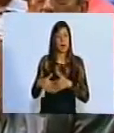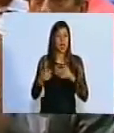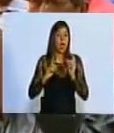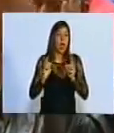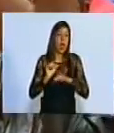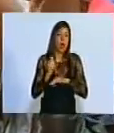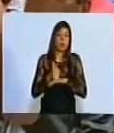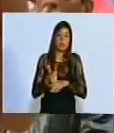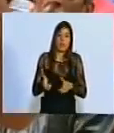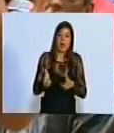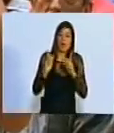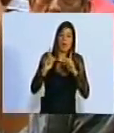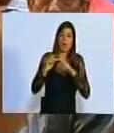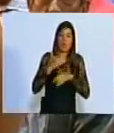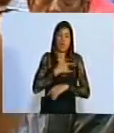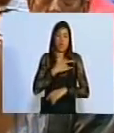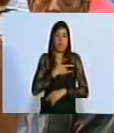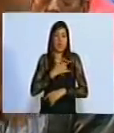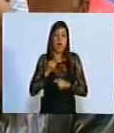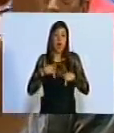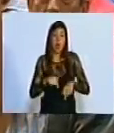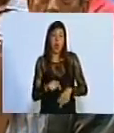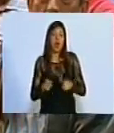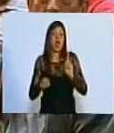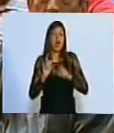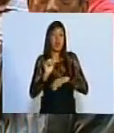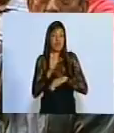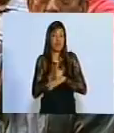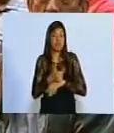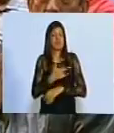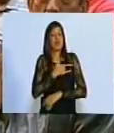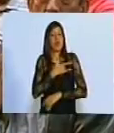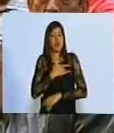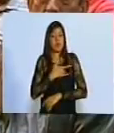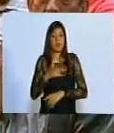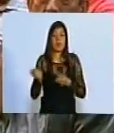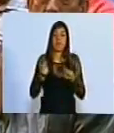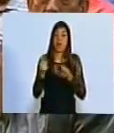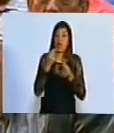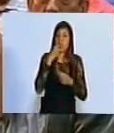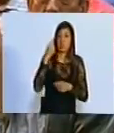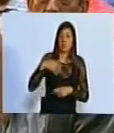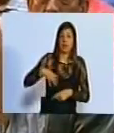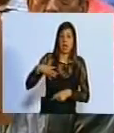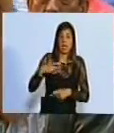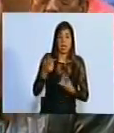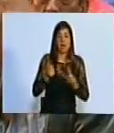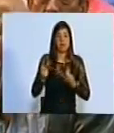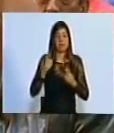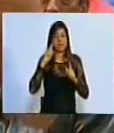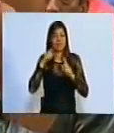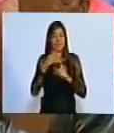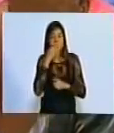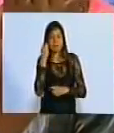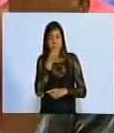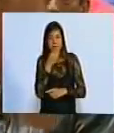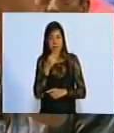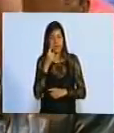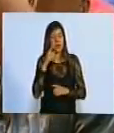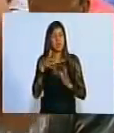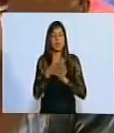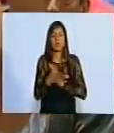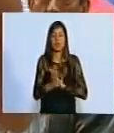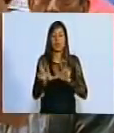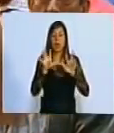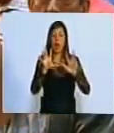autoridades universitarias que hoy lamentablemente seguimos en esa lucha. Es importante destacar que con el hecho de la